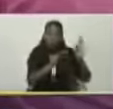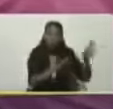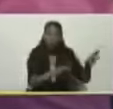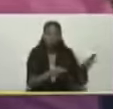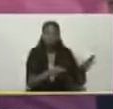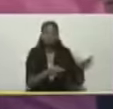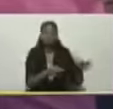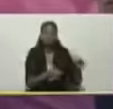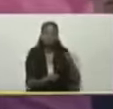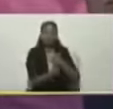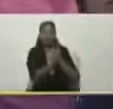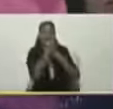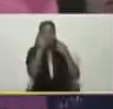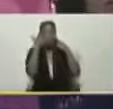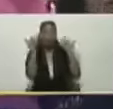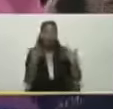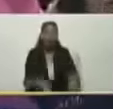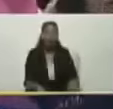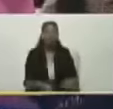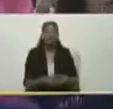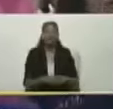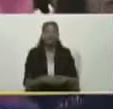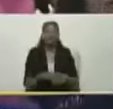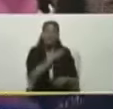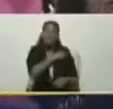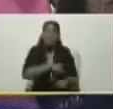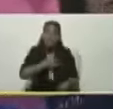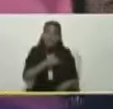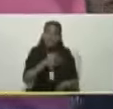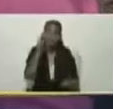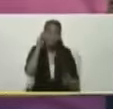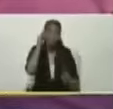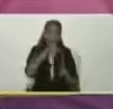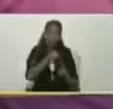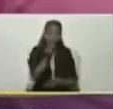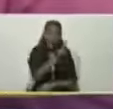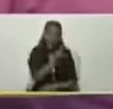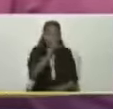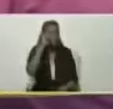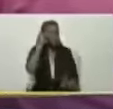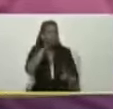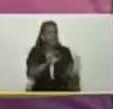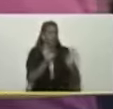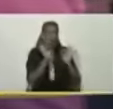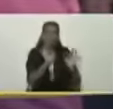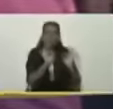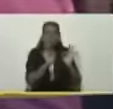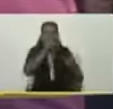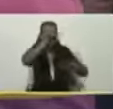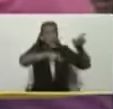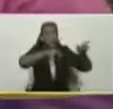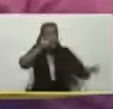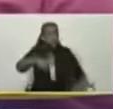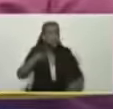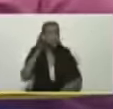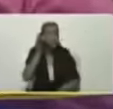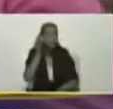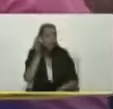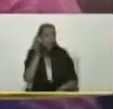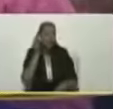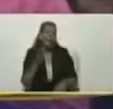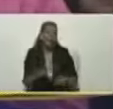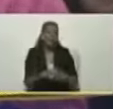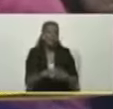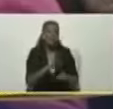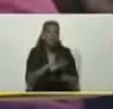nos impactó con esta gran misión dedicada a todas las mujeres venezolanas